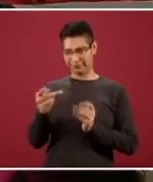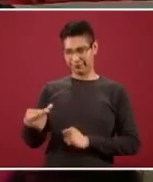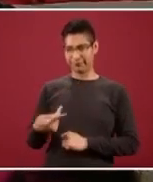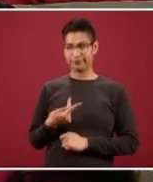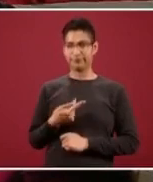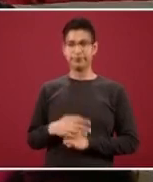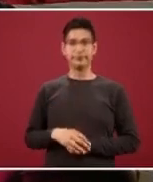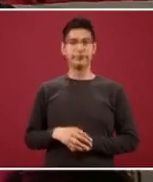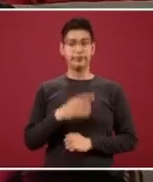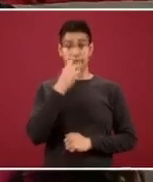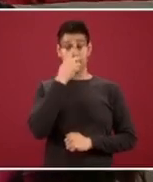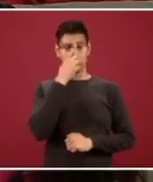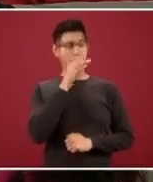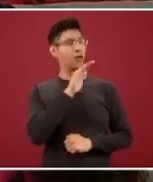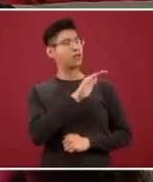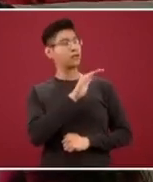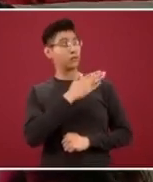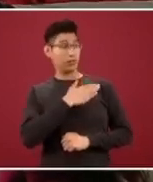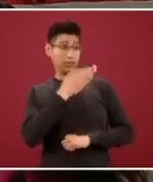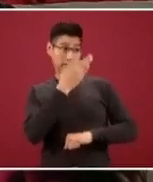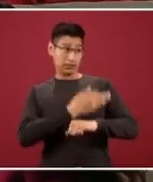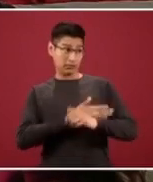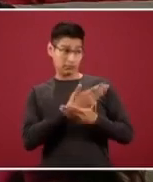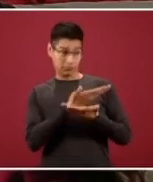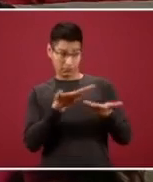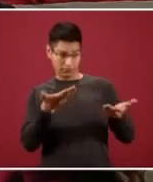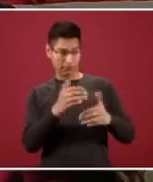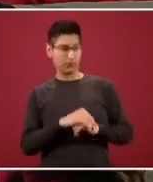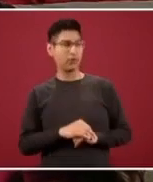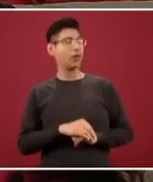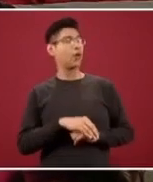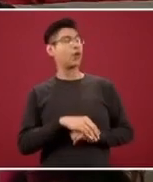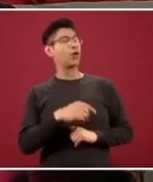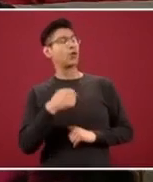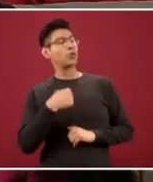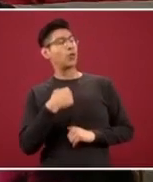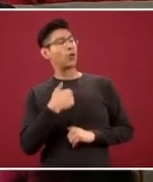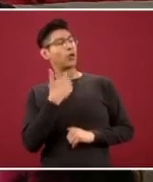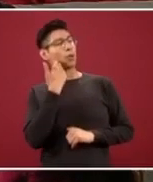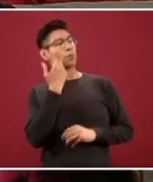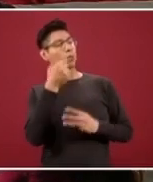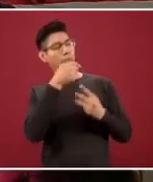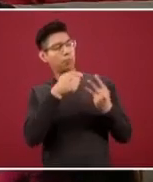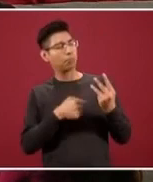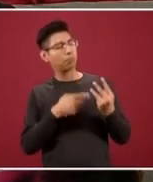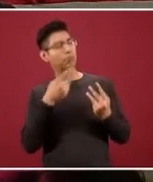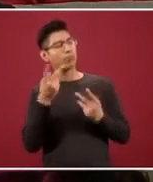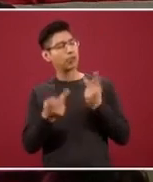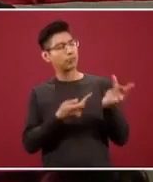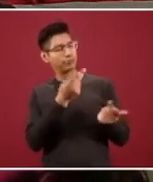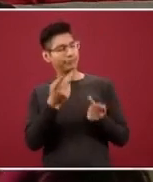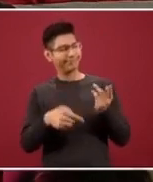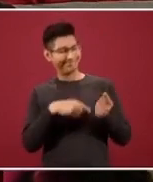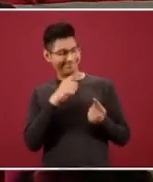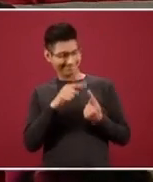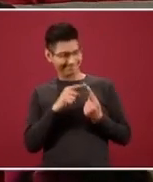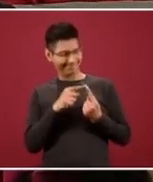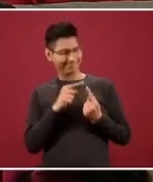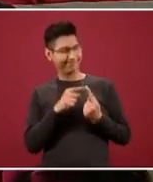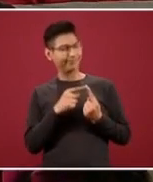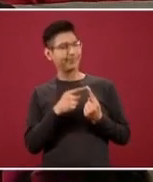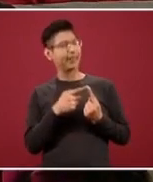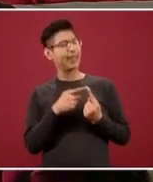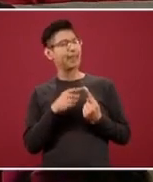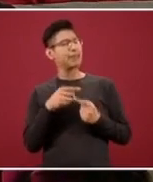¿Sí? Muy buenas tardes a todos. Tengo 3 preguntas. Una, ¿qué va a pasar con los